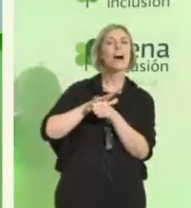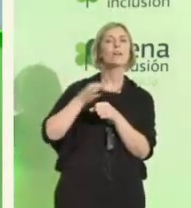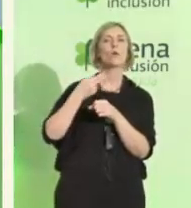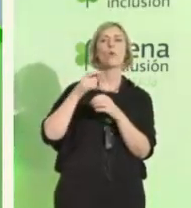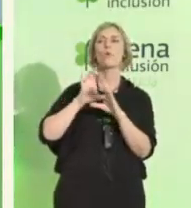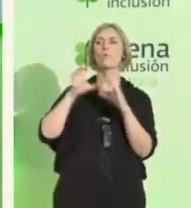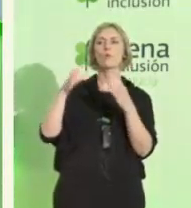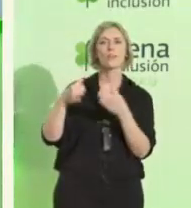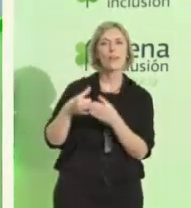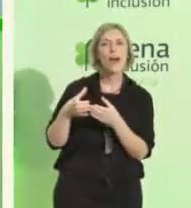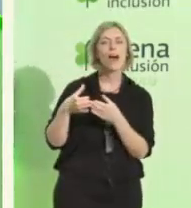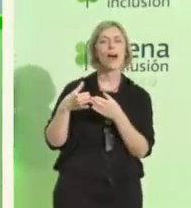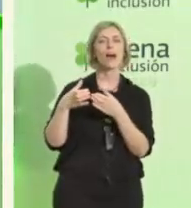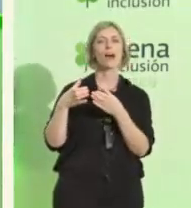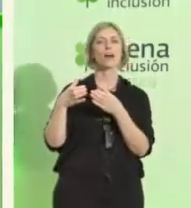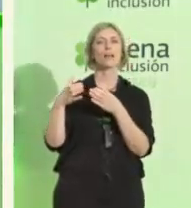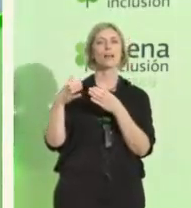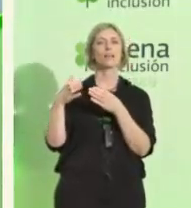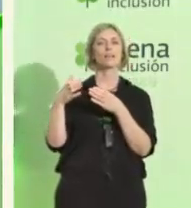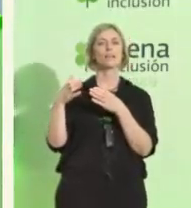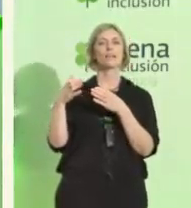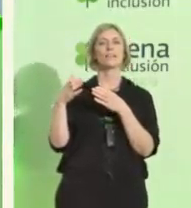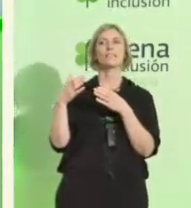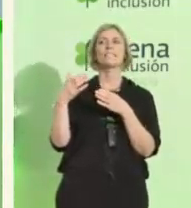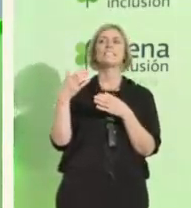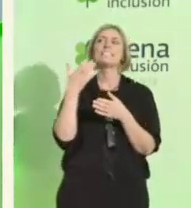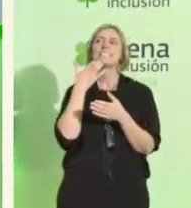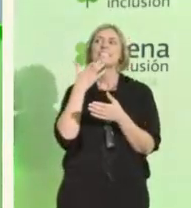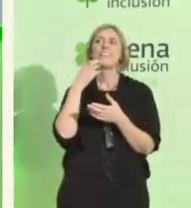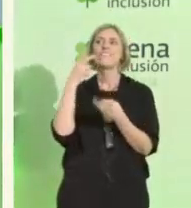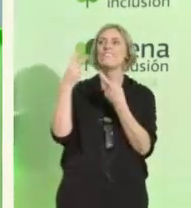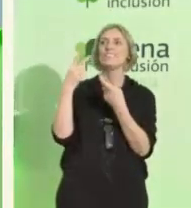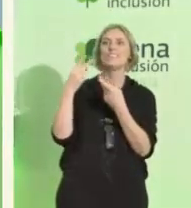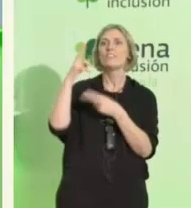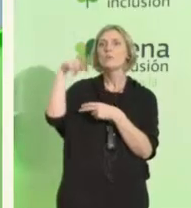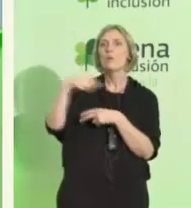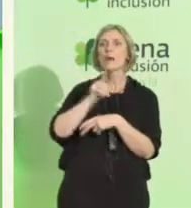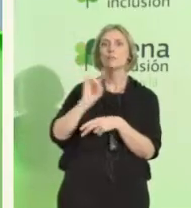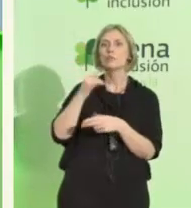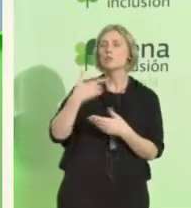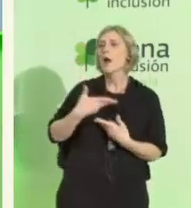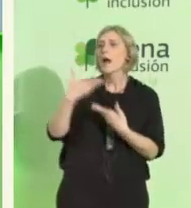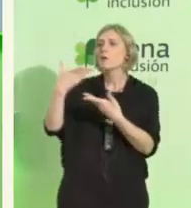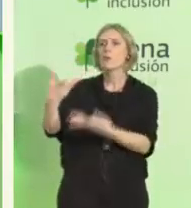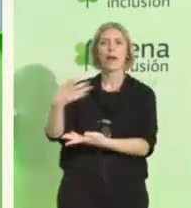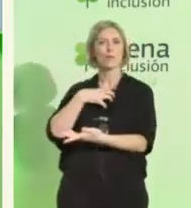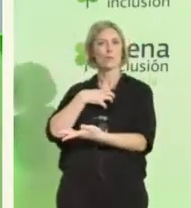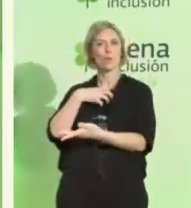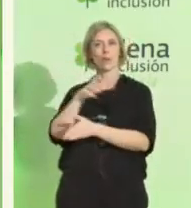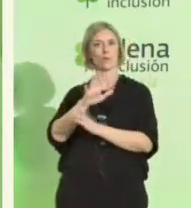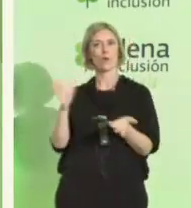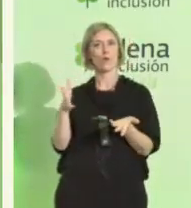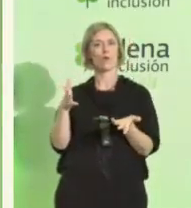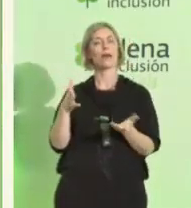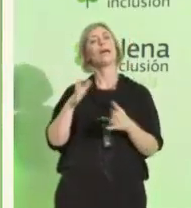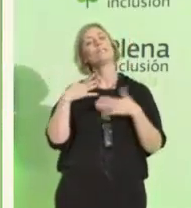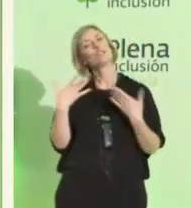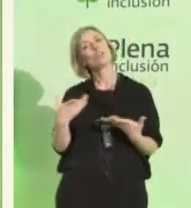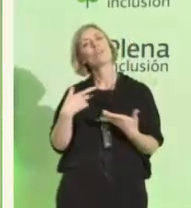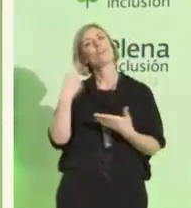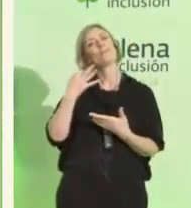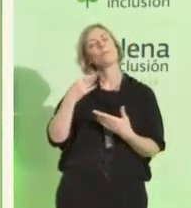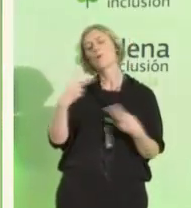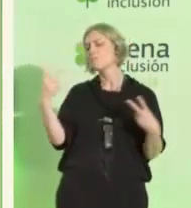podemos ayudar y nosotros tenemos que romper este mito Porque si